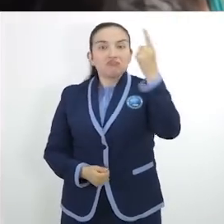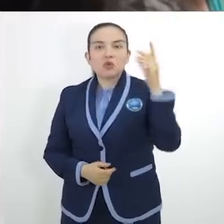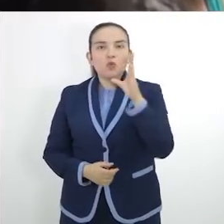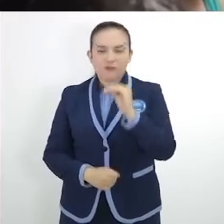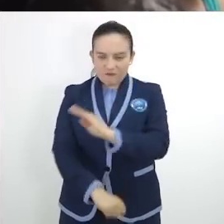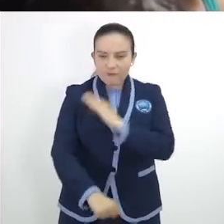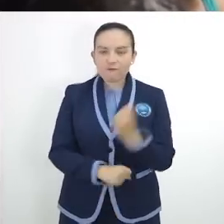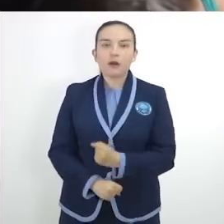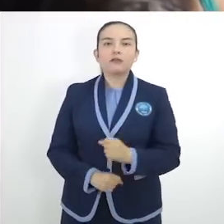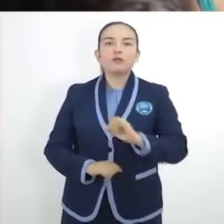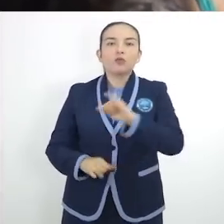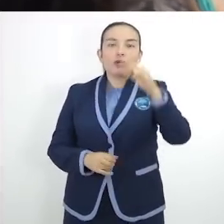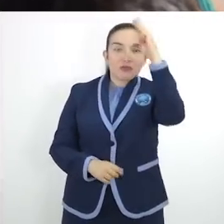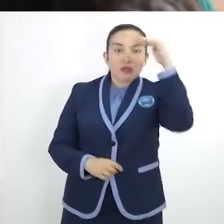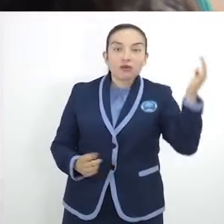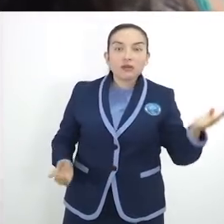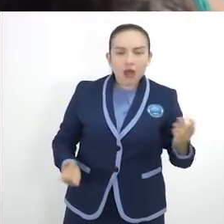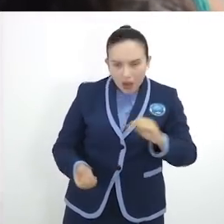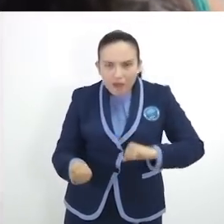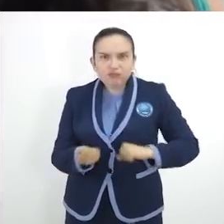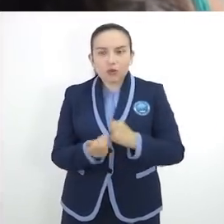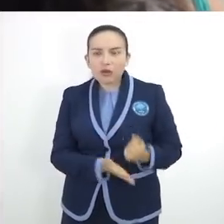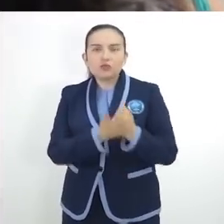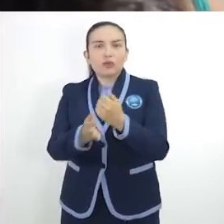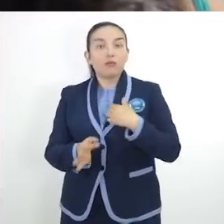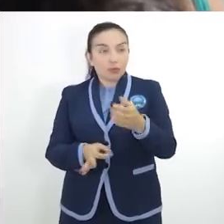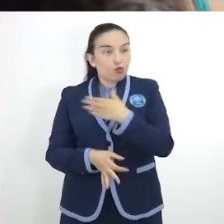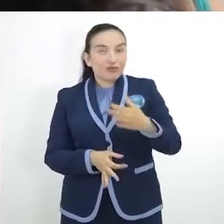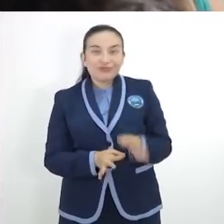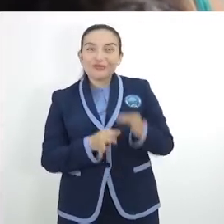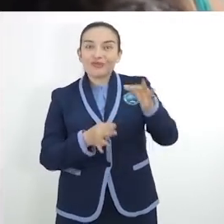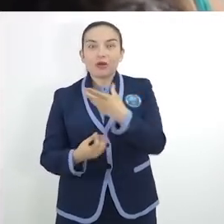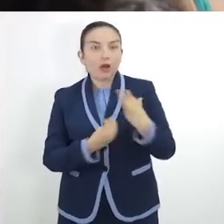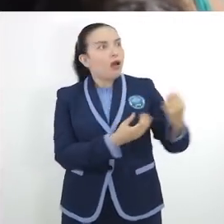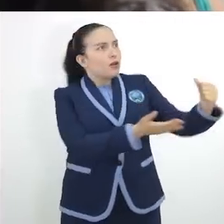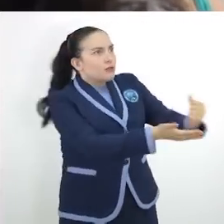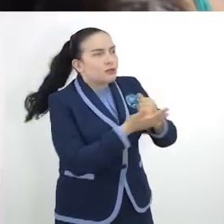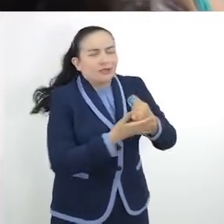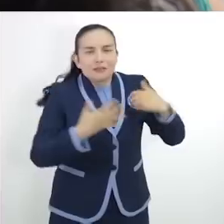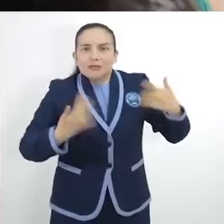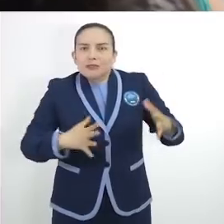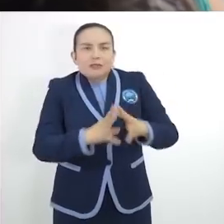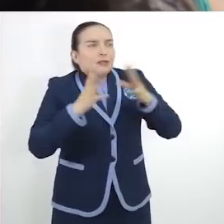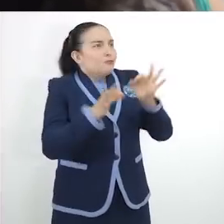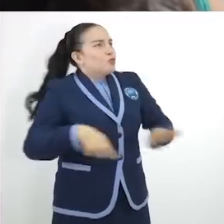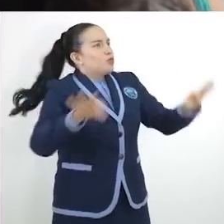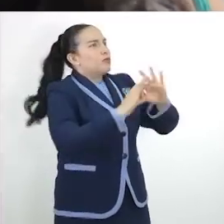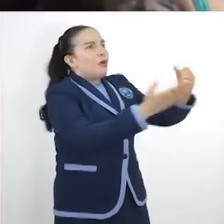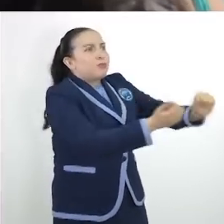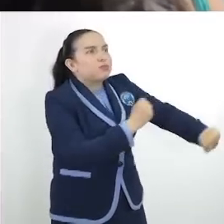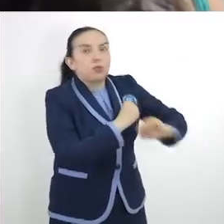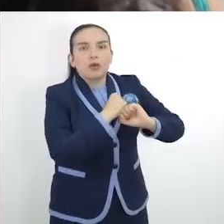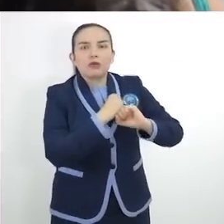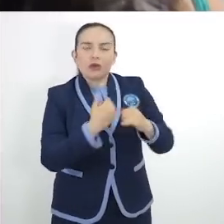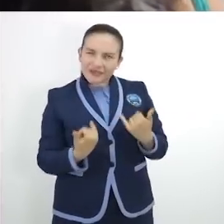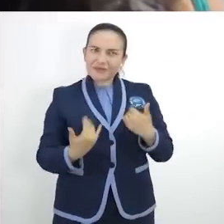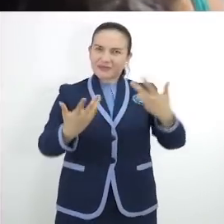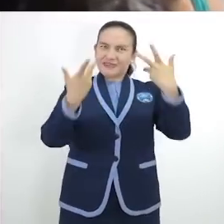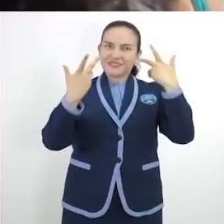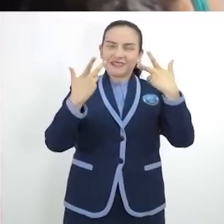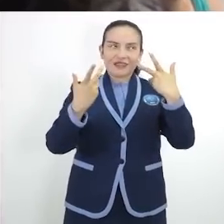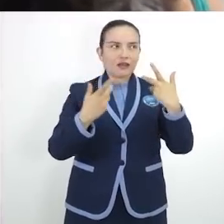tuvo de venir a nuestro municipio a aportarnos ese gran, inmenso grano de arena que coloca hoy, y esta enseñanza